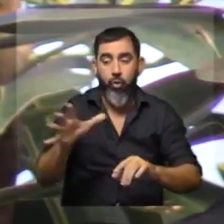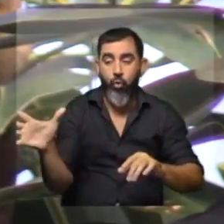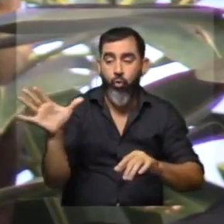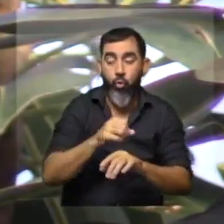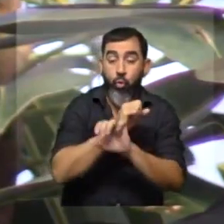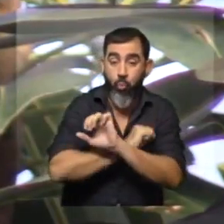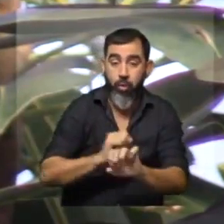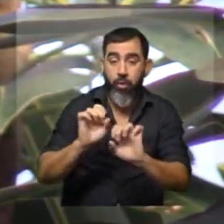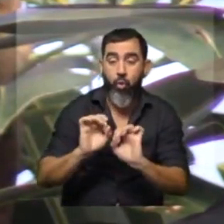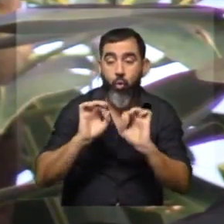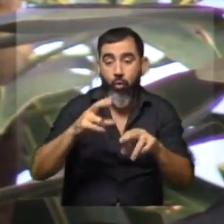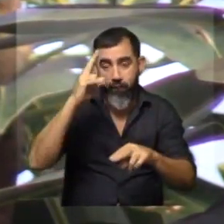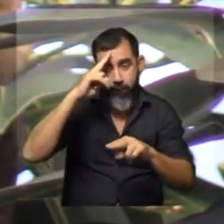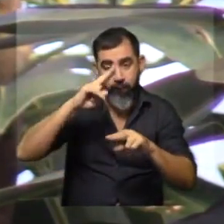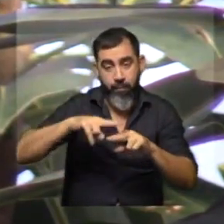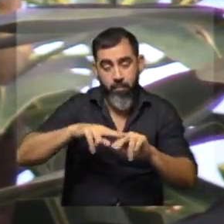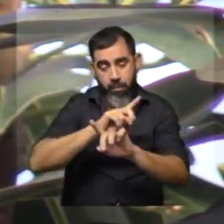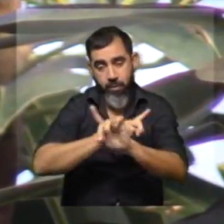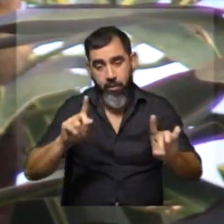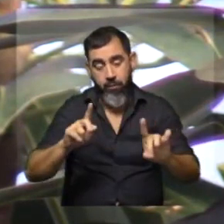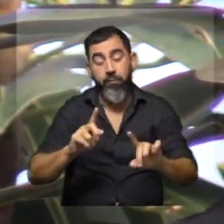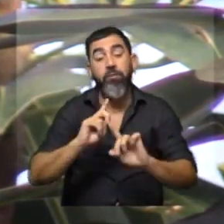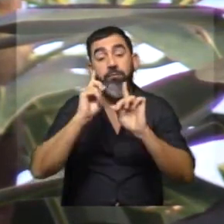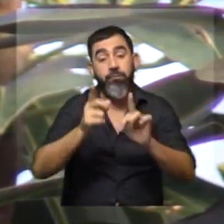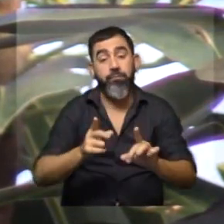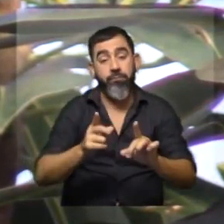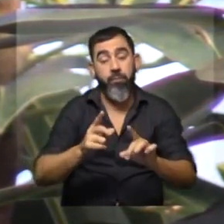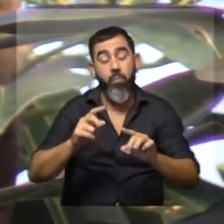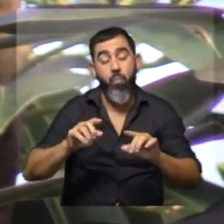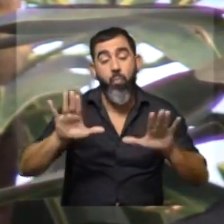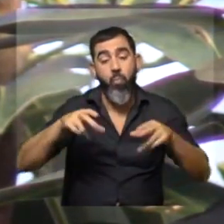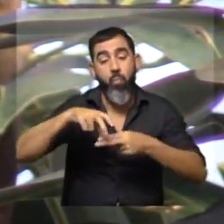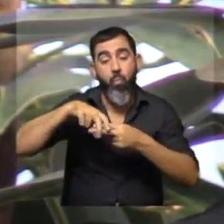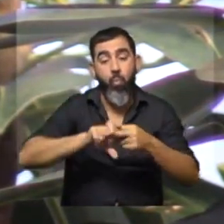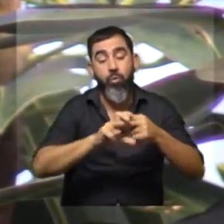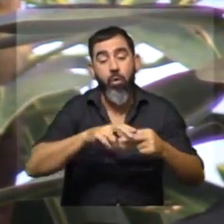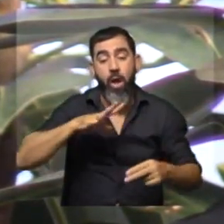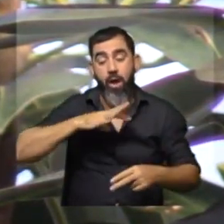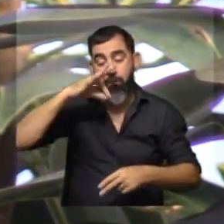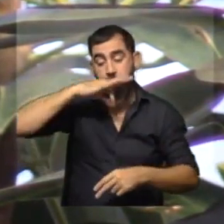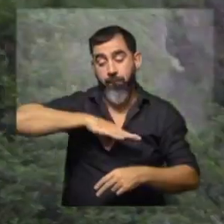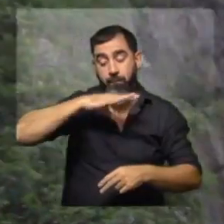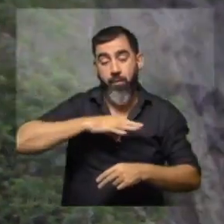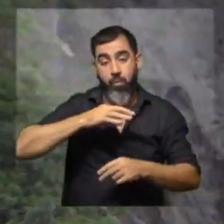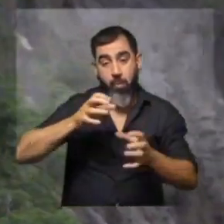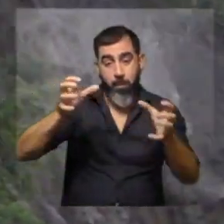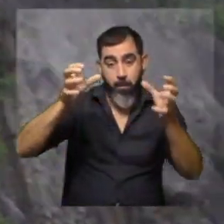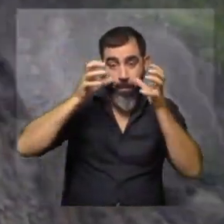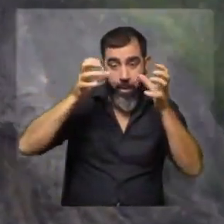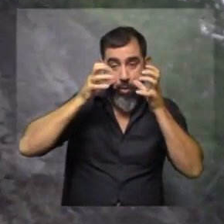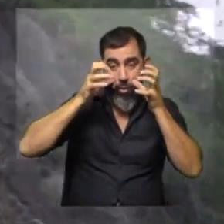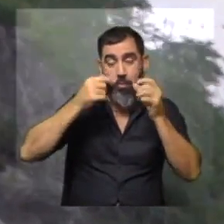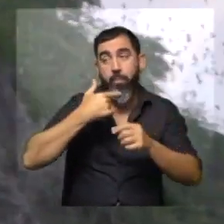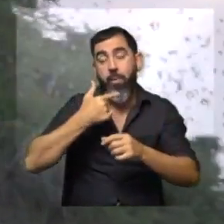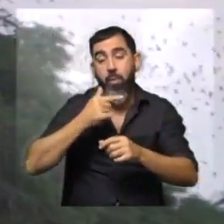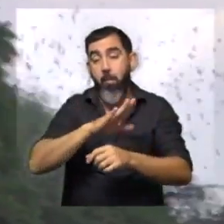ellos sean patogénicos. Incluso cuando el murciélago es portador de un virus patogénico, matar